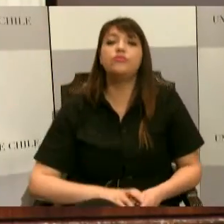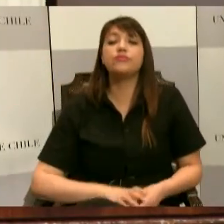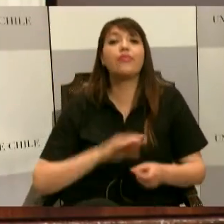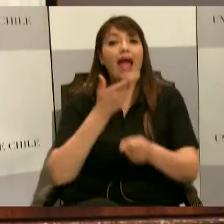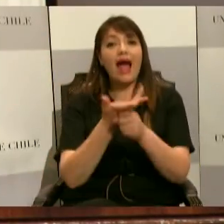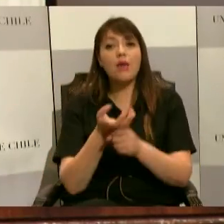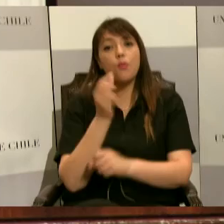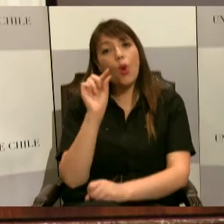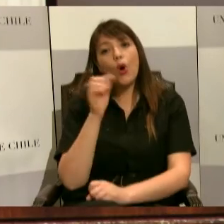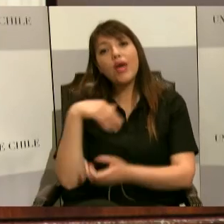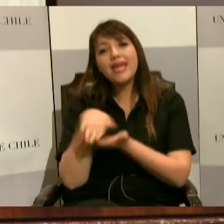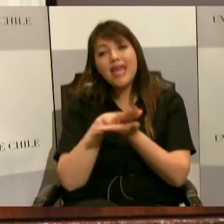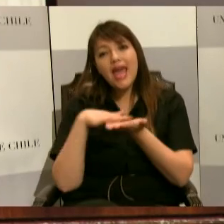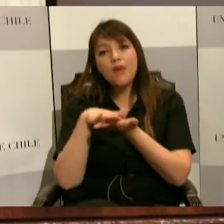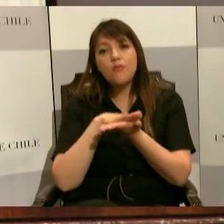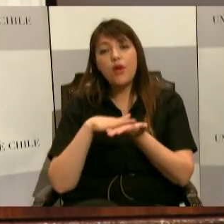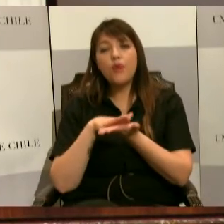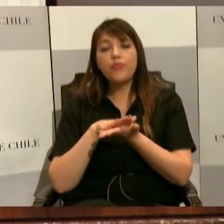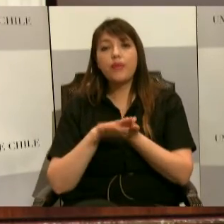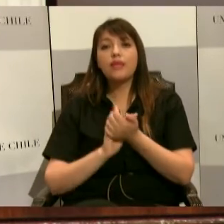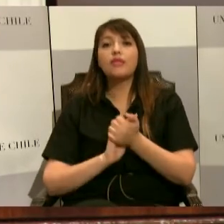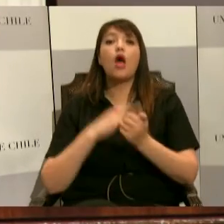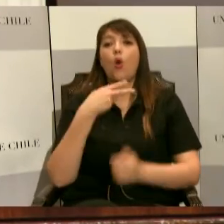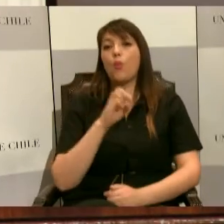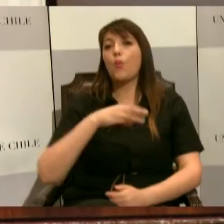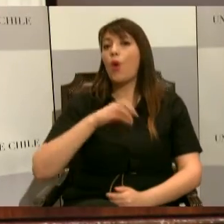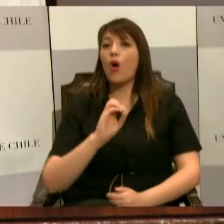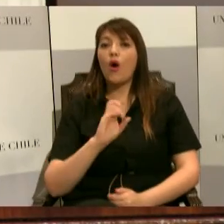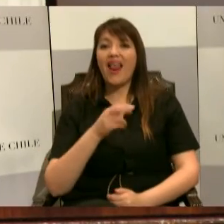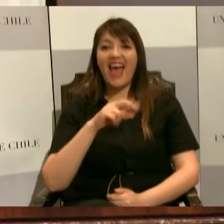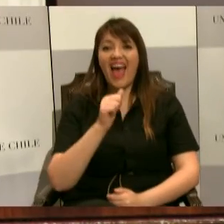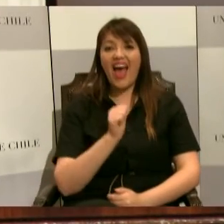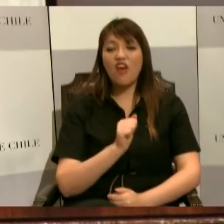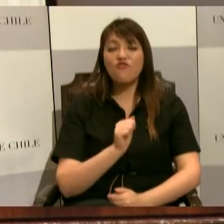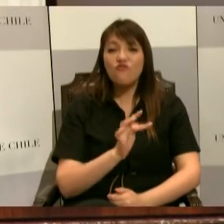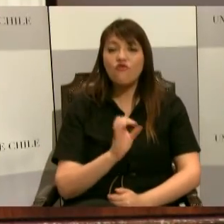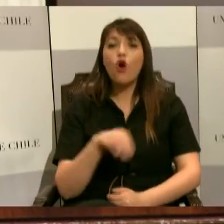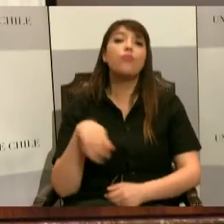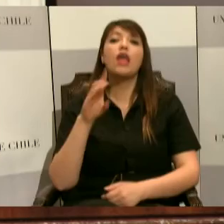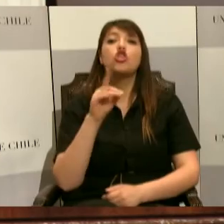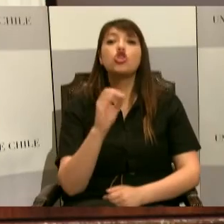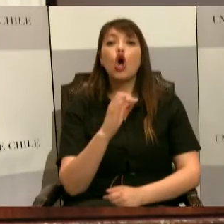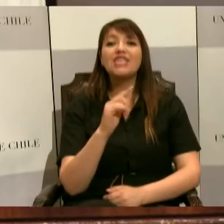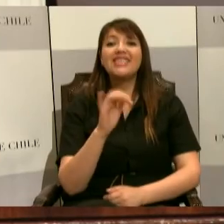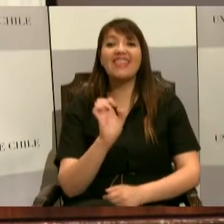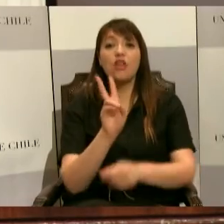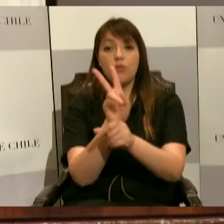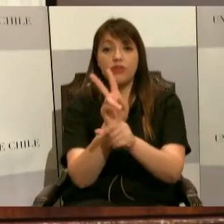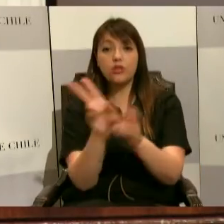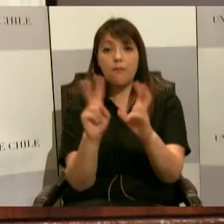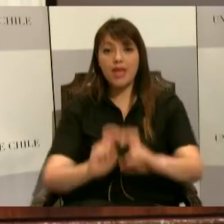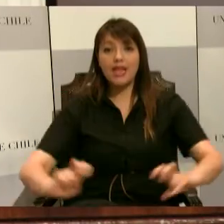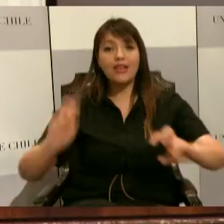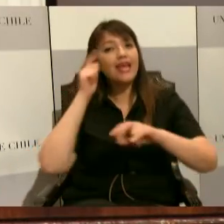Pero hay pocos ejemplos más dramáticos de homónimo homógrafo que docencia. La docencia según la realiza una institución con investigación